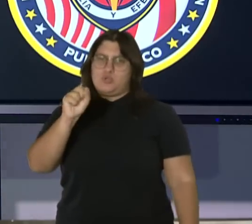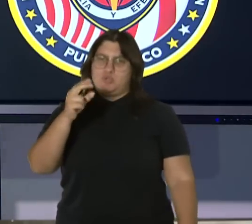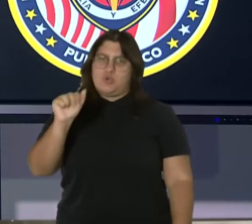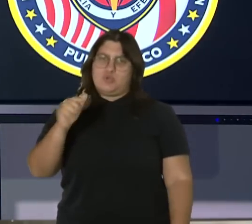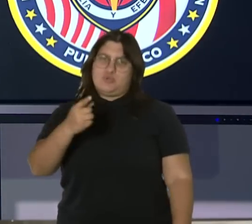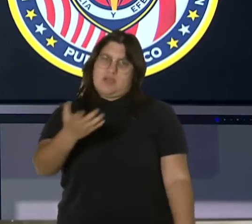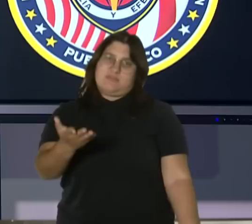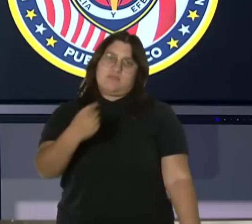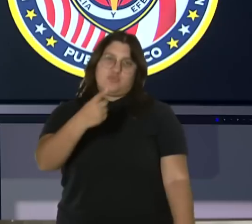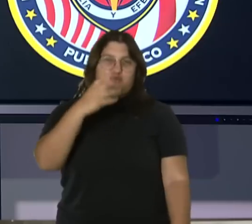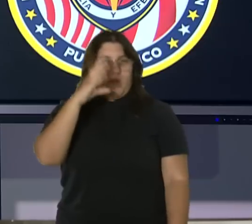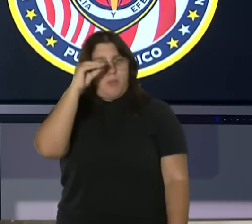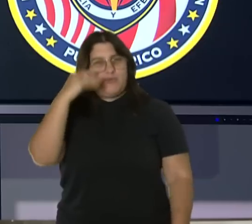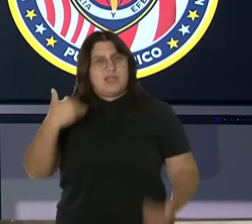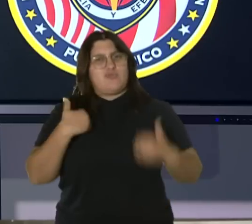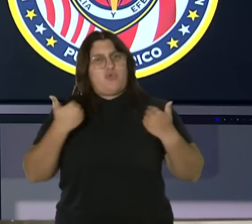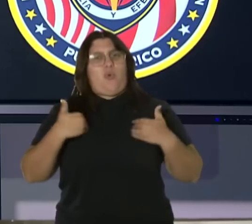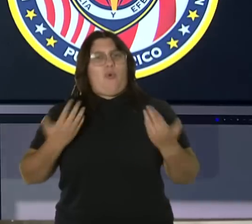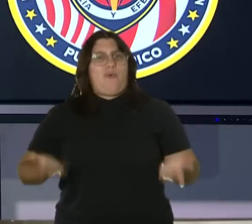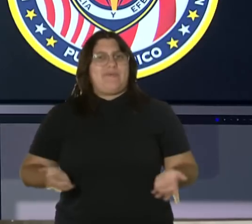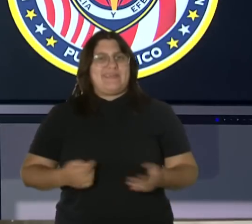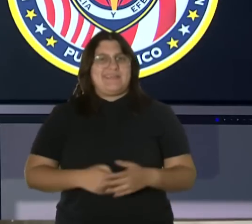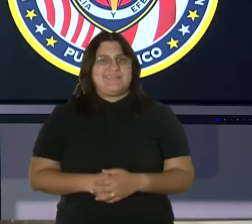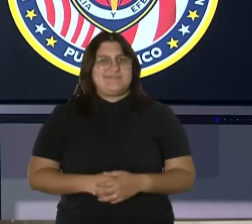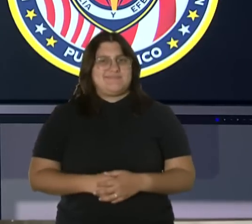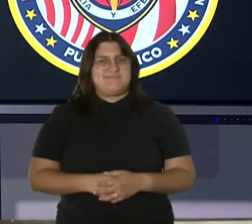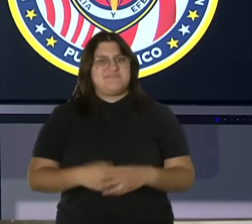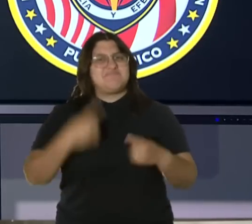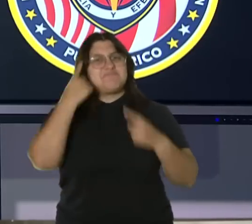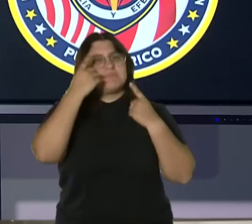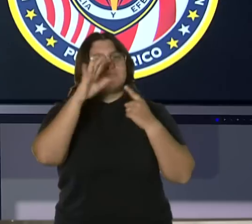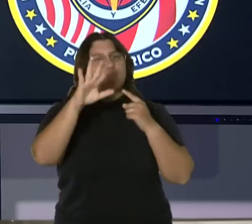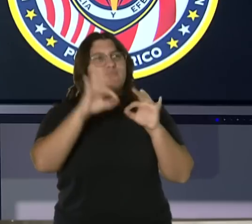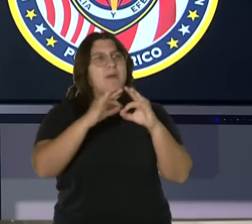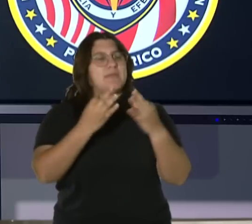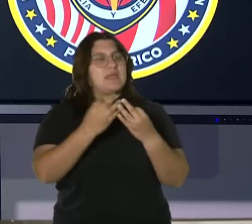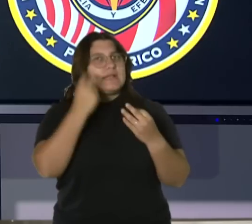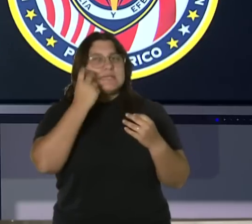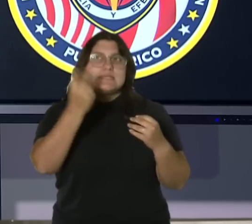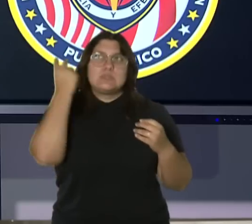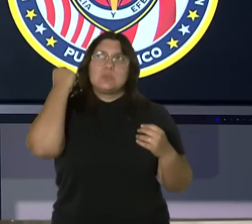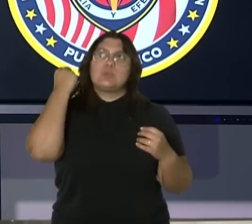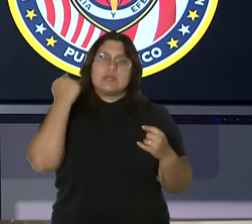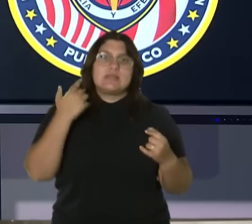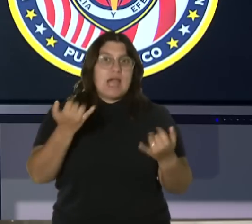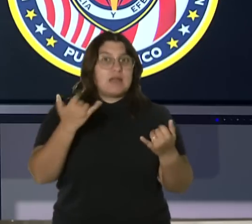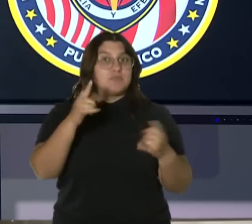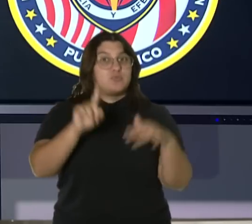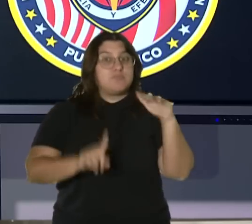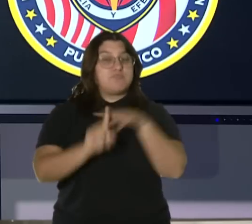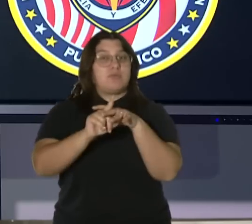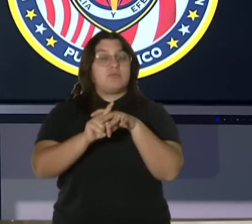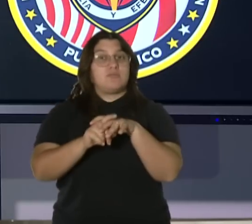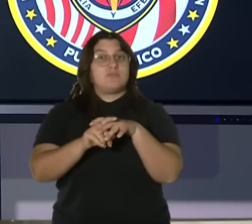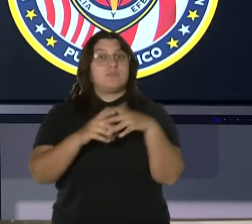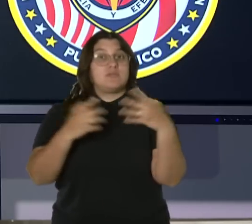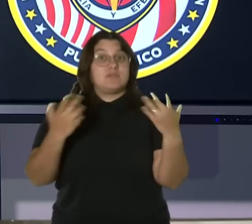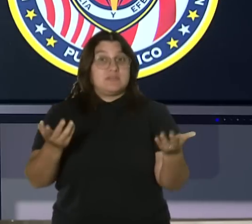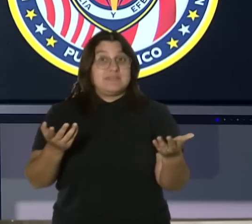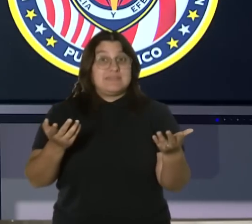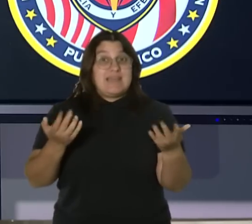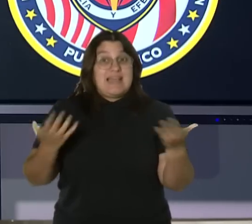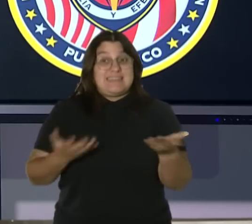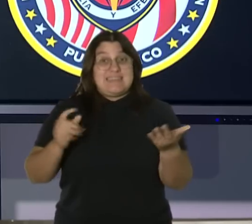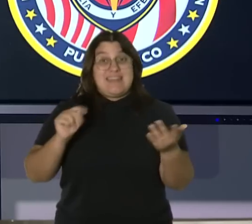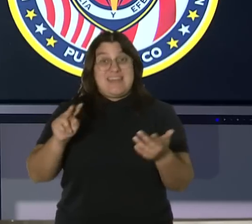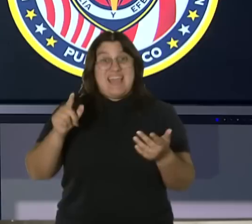un muchacho joven piensa en su familia ahora mismo salió en televisión ahora mismo en las redes sociales ahora mismo